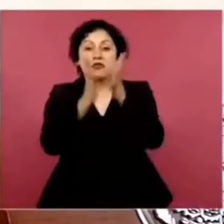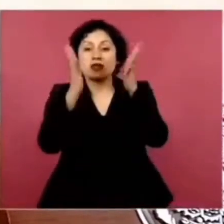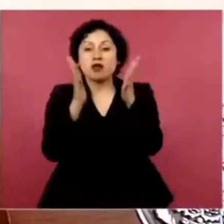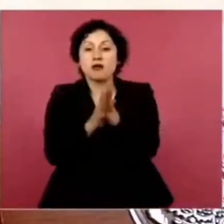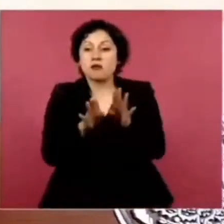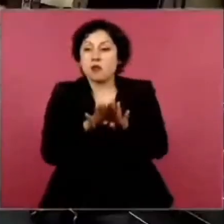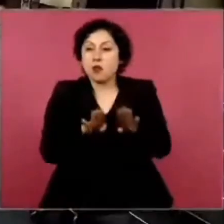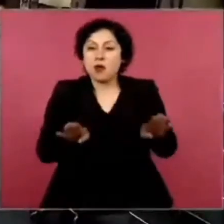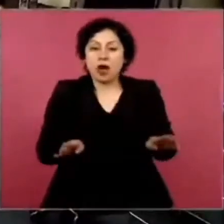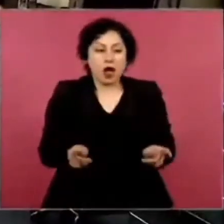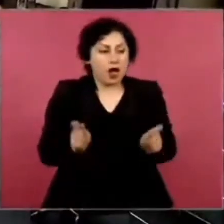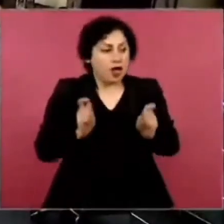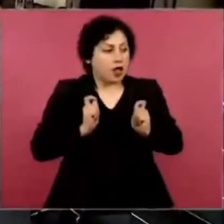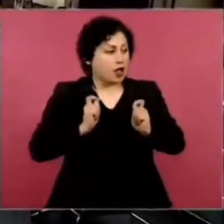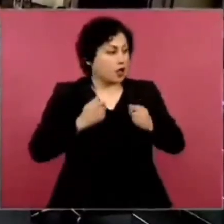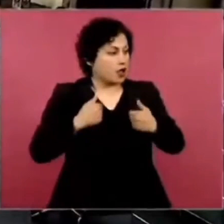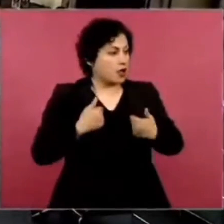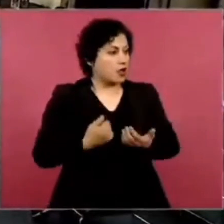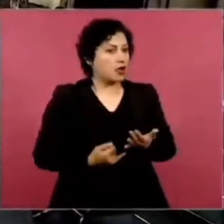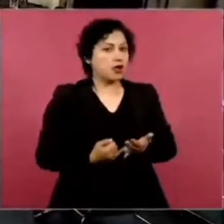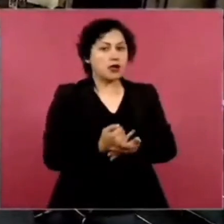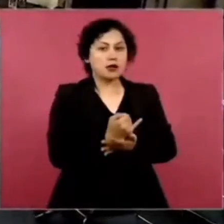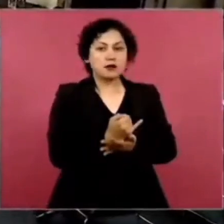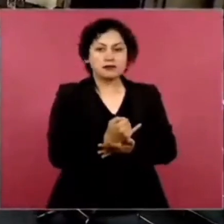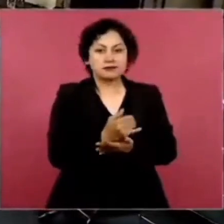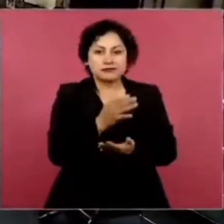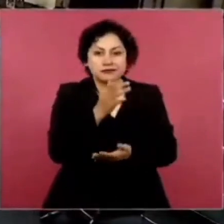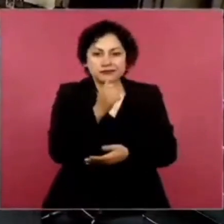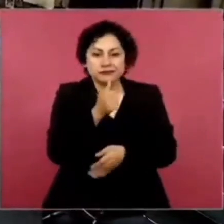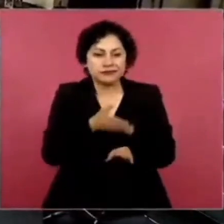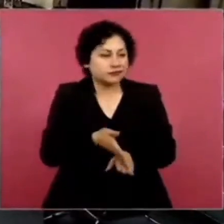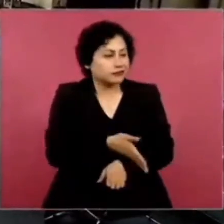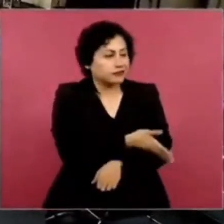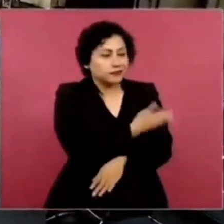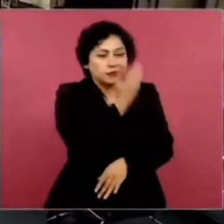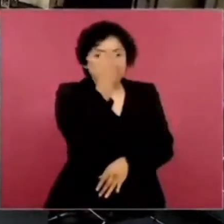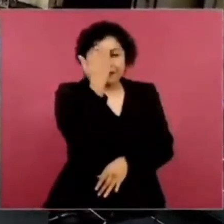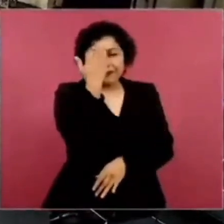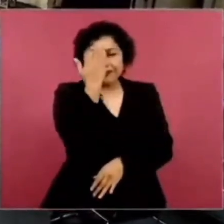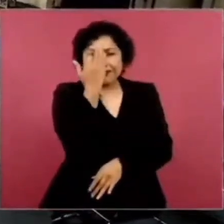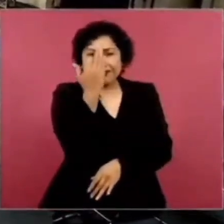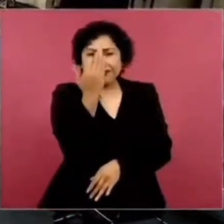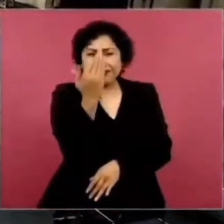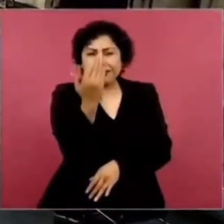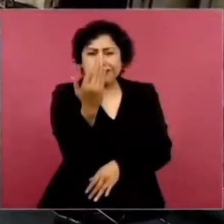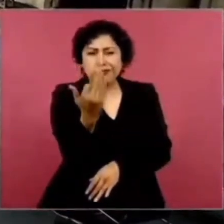que seguir haciendo conciencia para no dejarnos